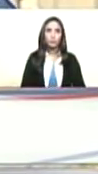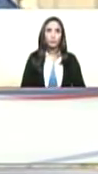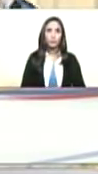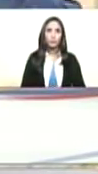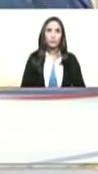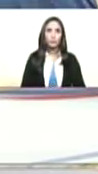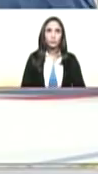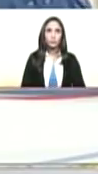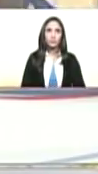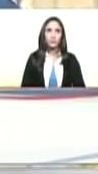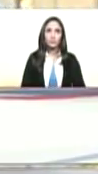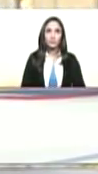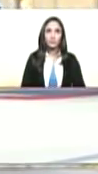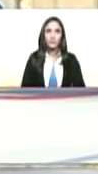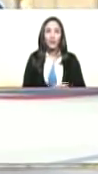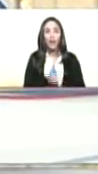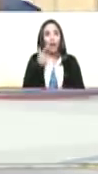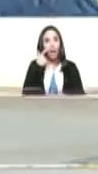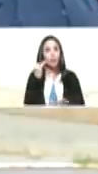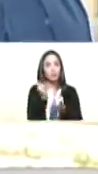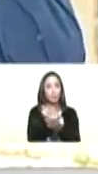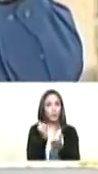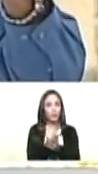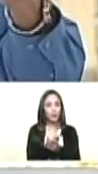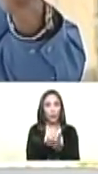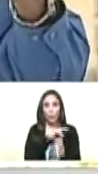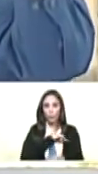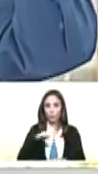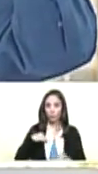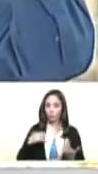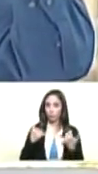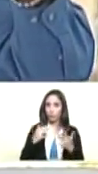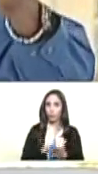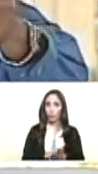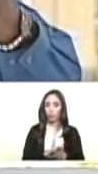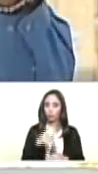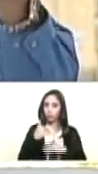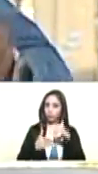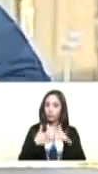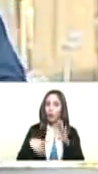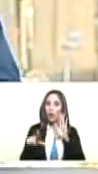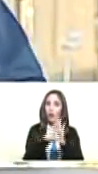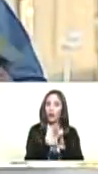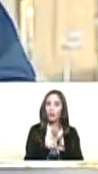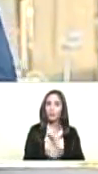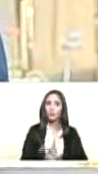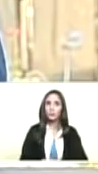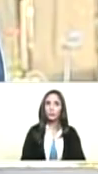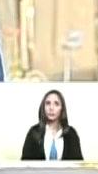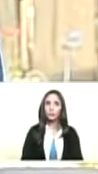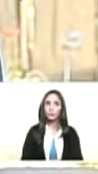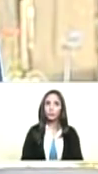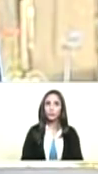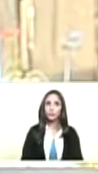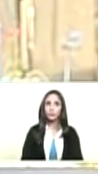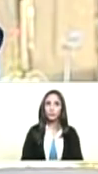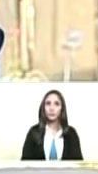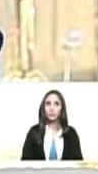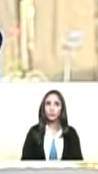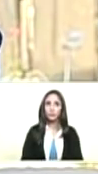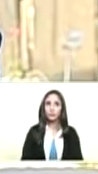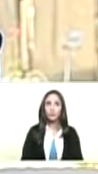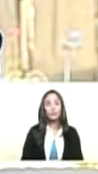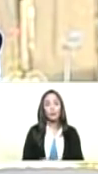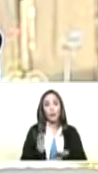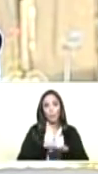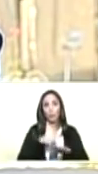Un plan supervisado por nosotros mismos, de aplicación de la ley constitucional de los CLAP. ¿Ah? Porque si